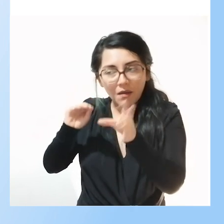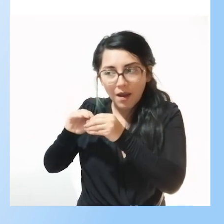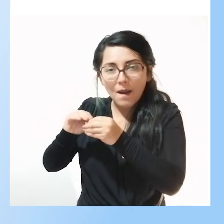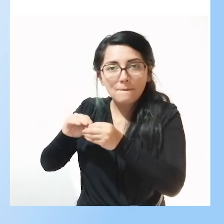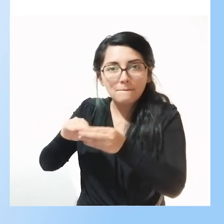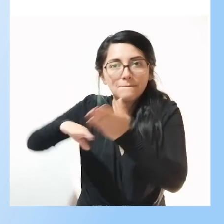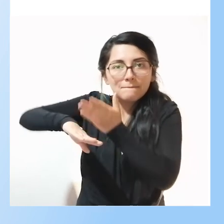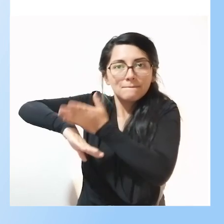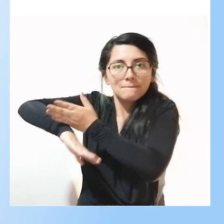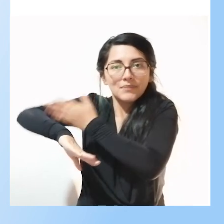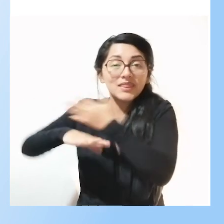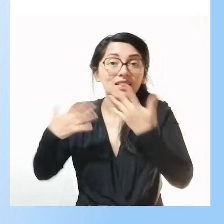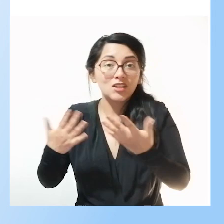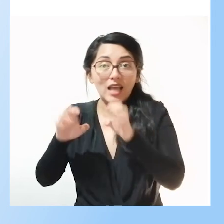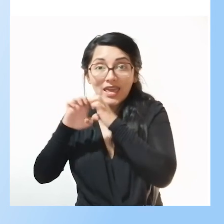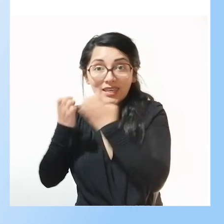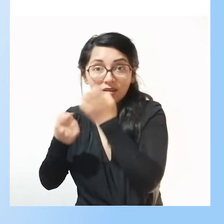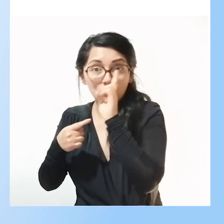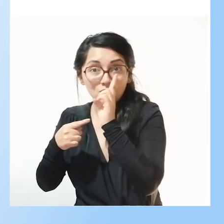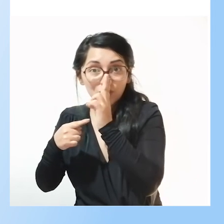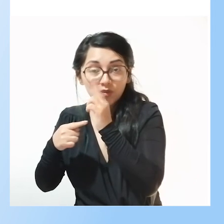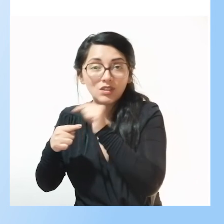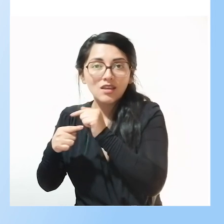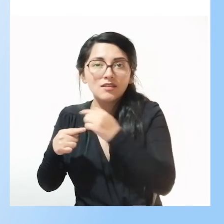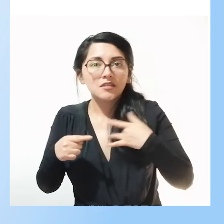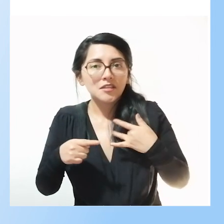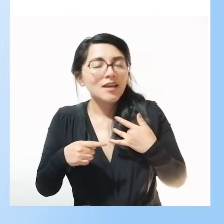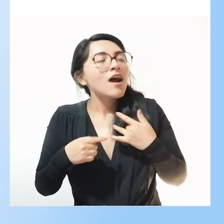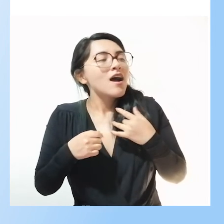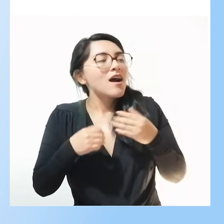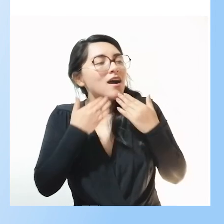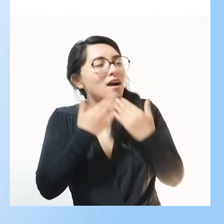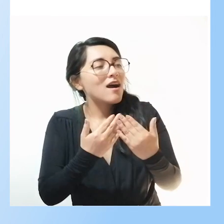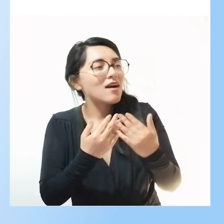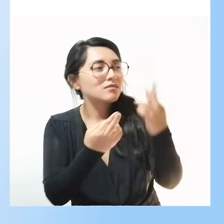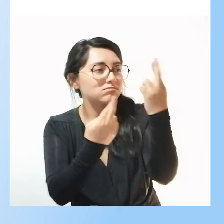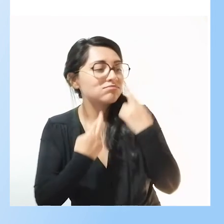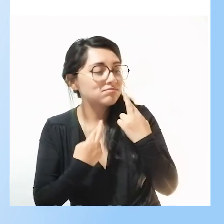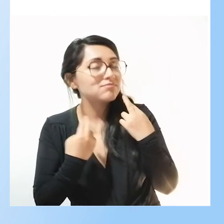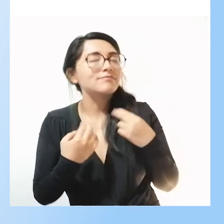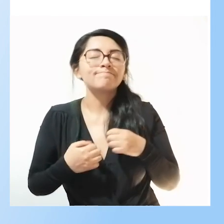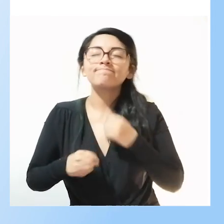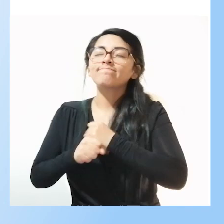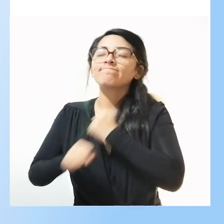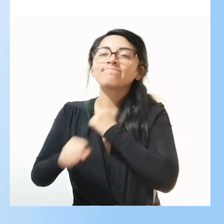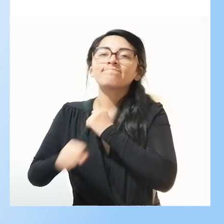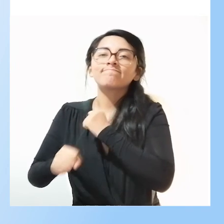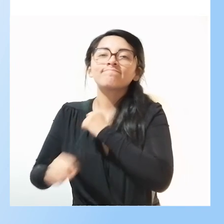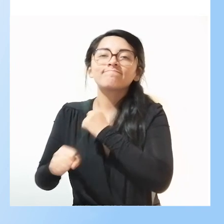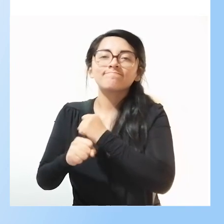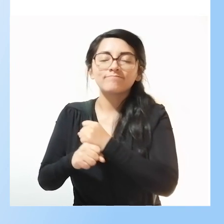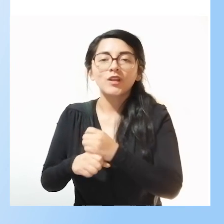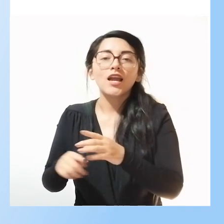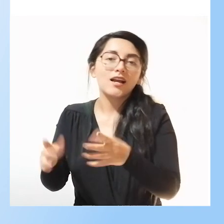que hace es que el equipo de docentes se sientan bien valorados, más motivados, se